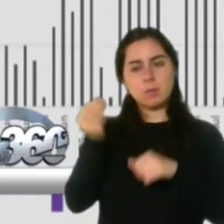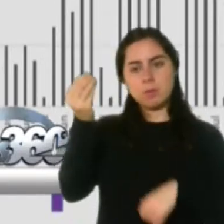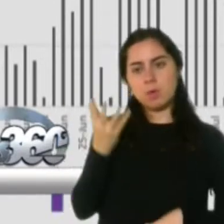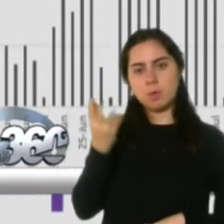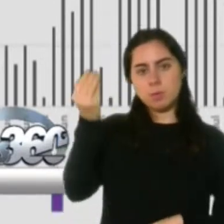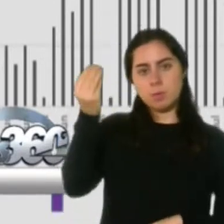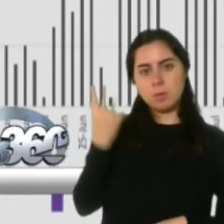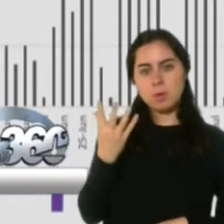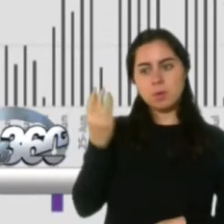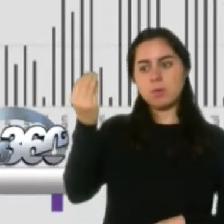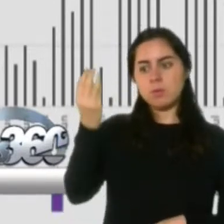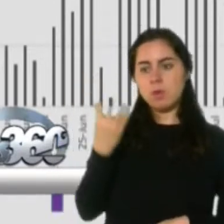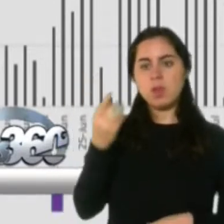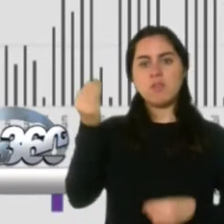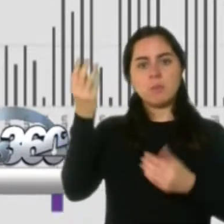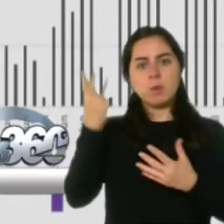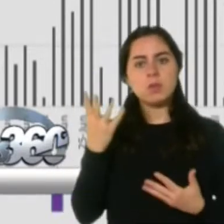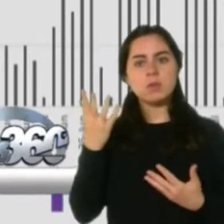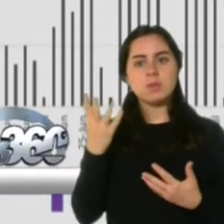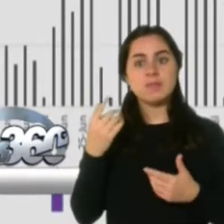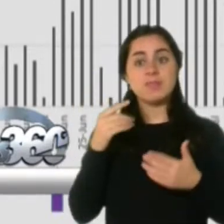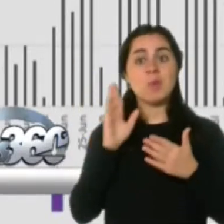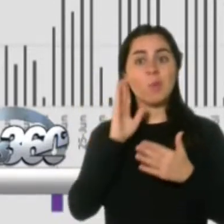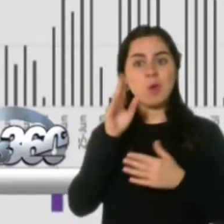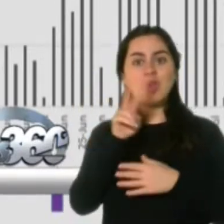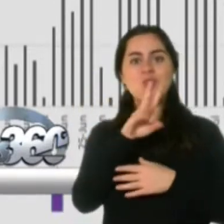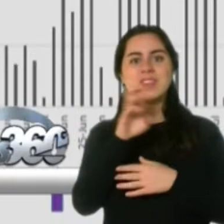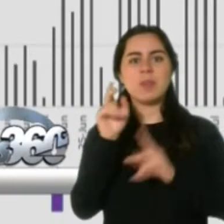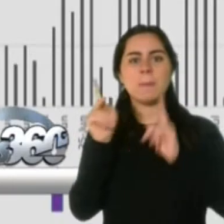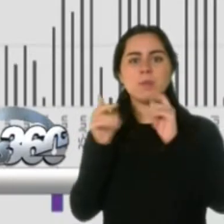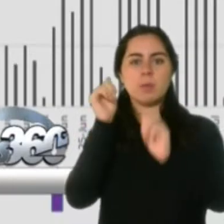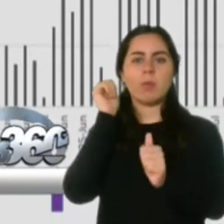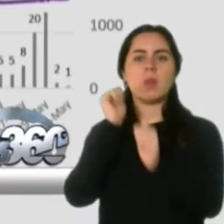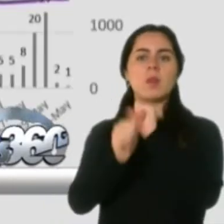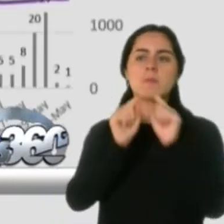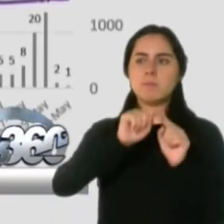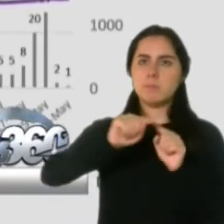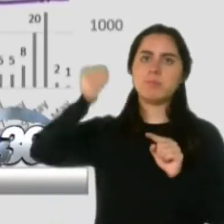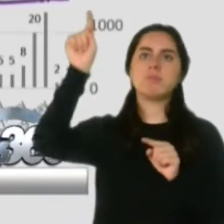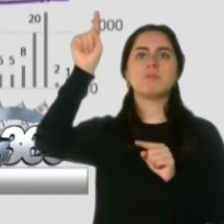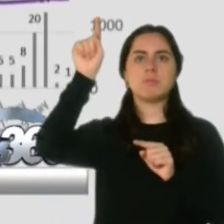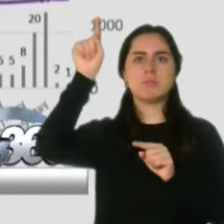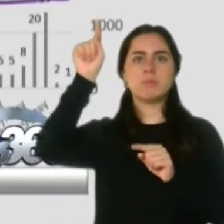día en específico vamos a estar sobre los 200 casos.